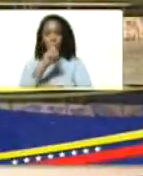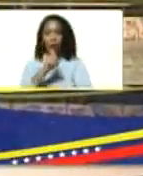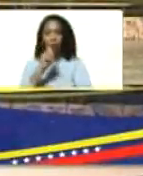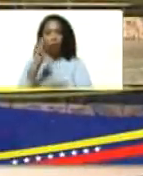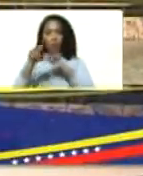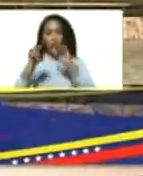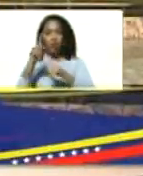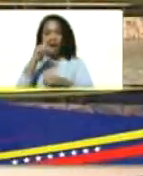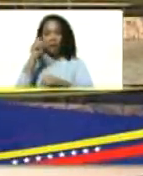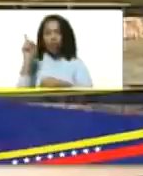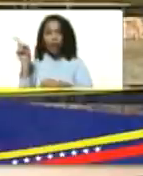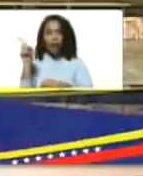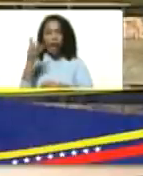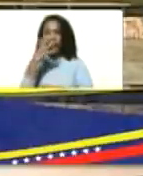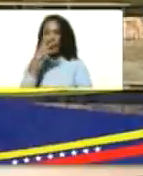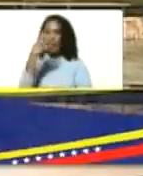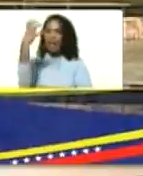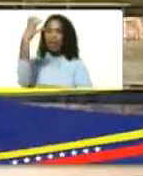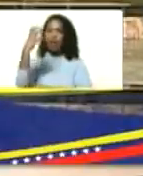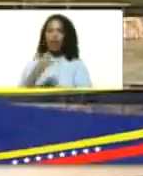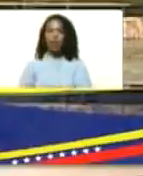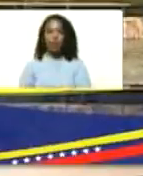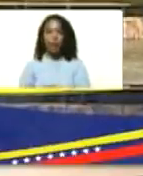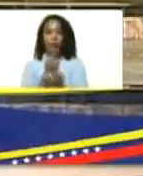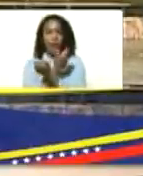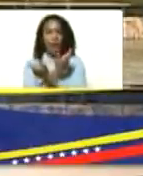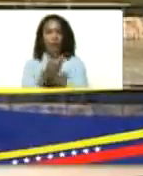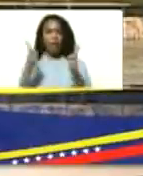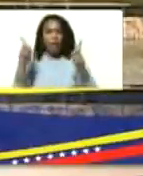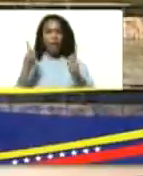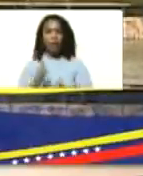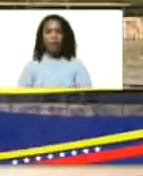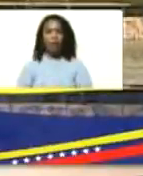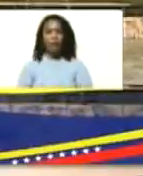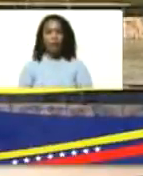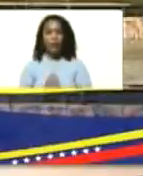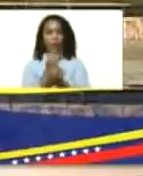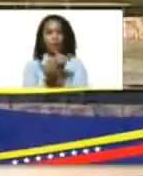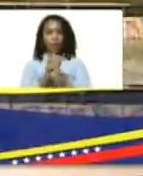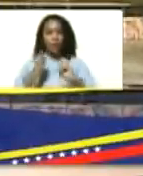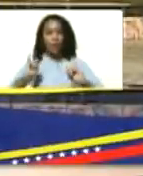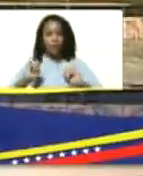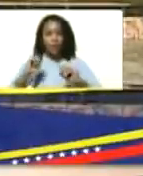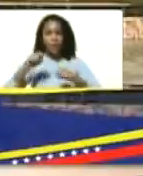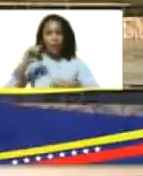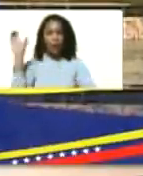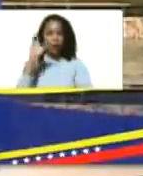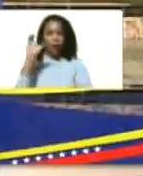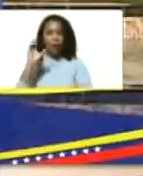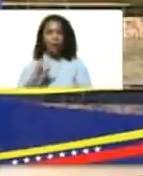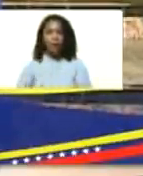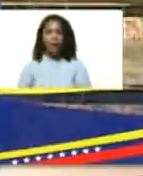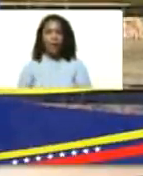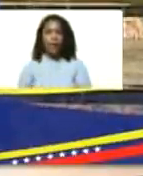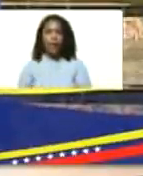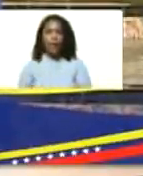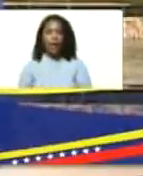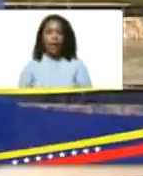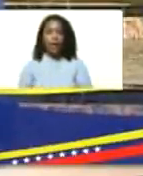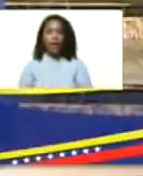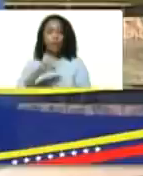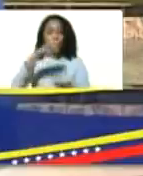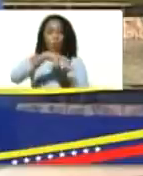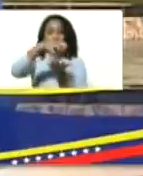años del grito de libertad de independencia de caracas y de las provincias de